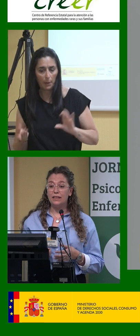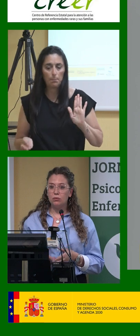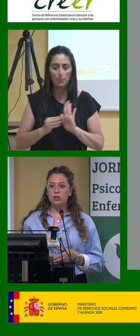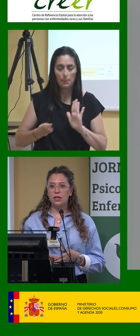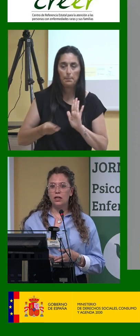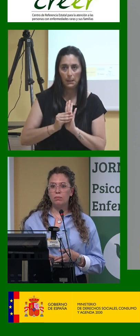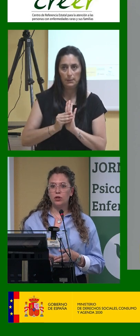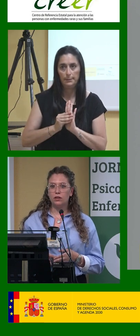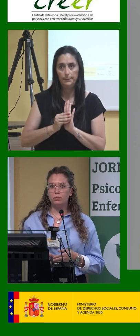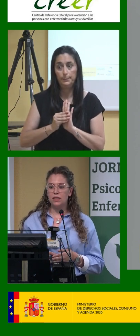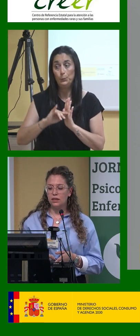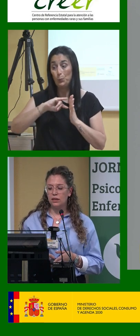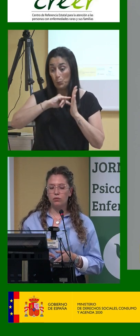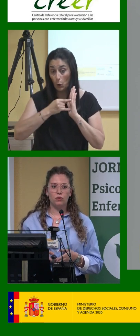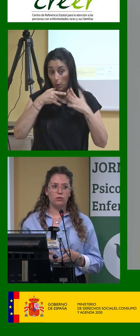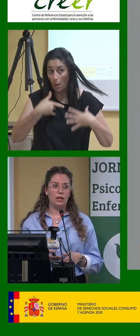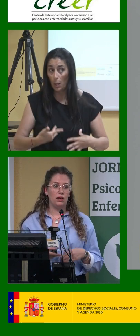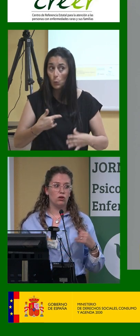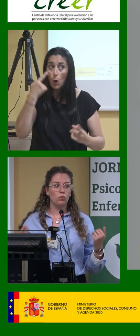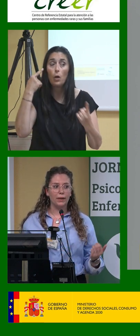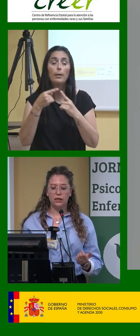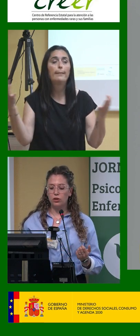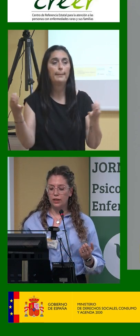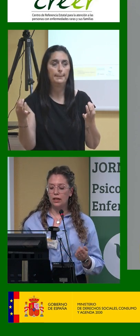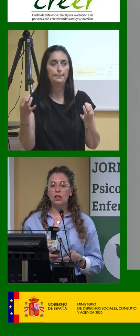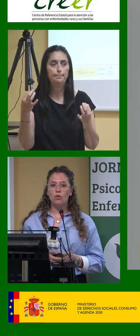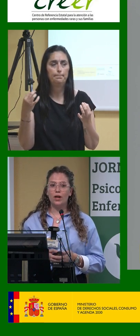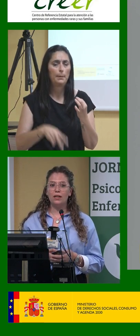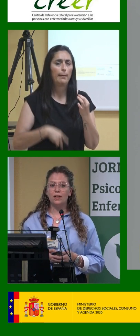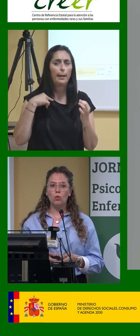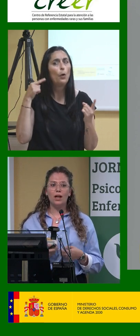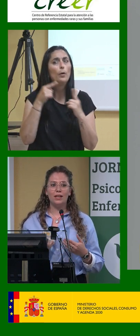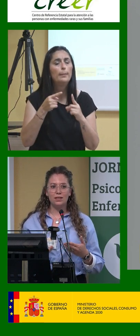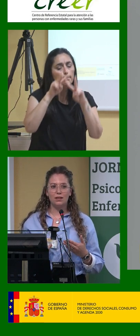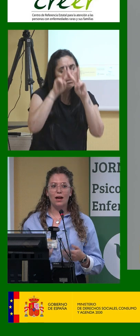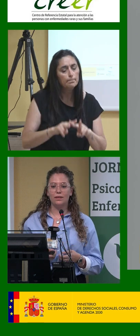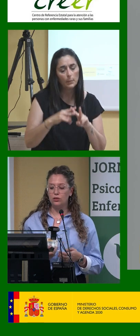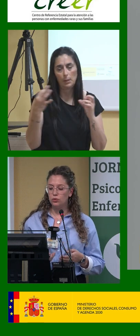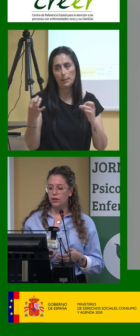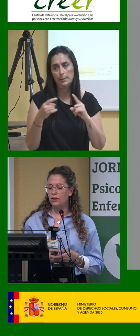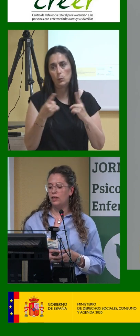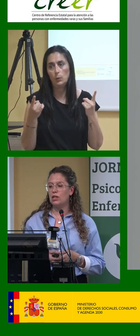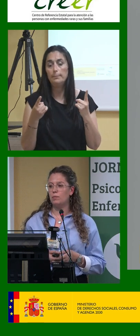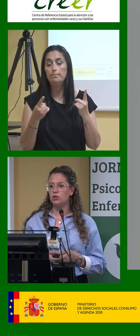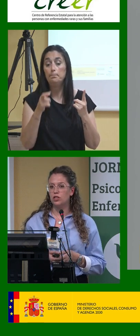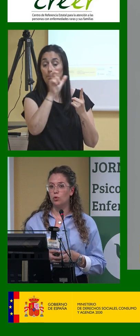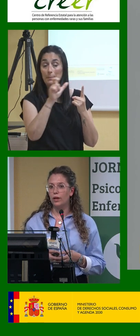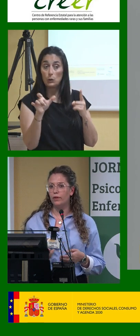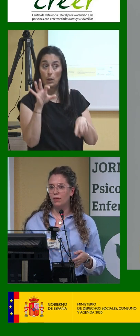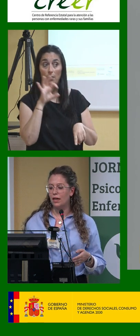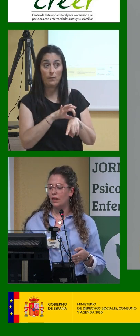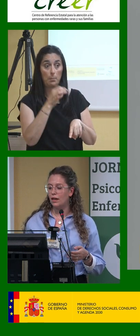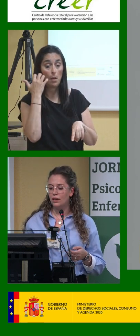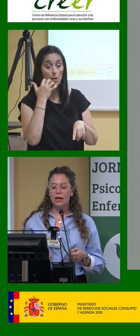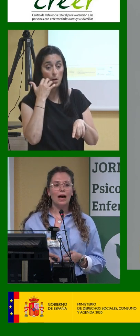Los objetivos del proyecto presente fueron, como objetivo general, fue analizar cuál es la actitud que tienen las personas con